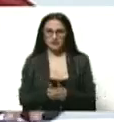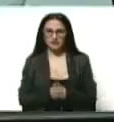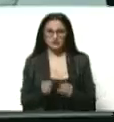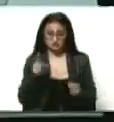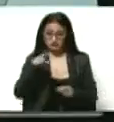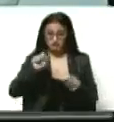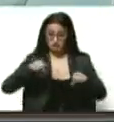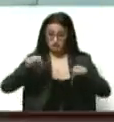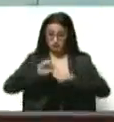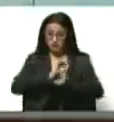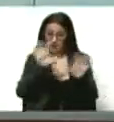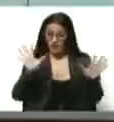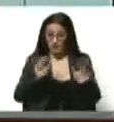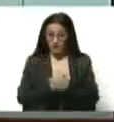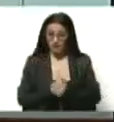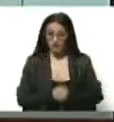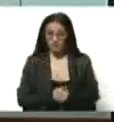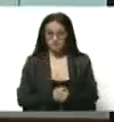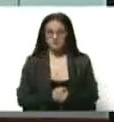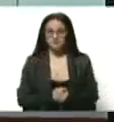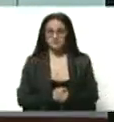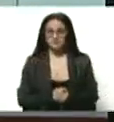claro, ¿verdad? Está claro.